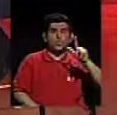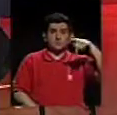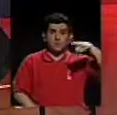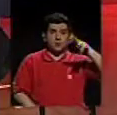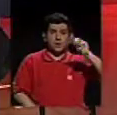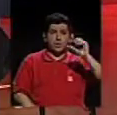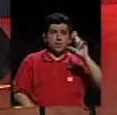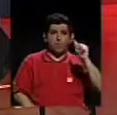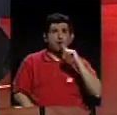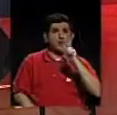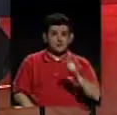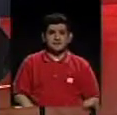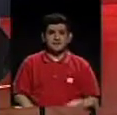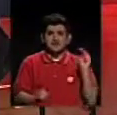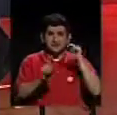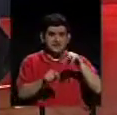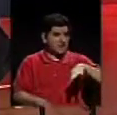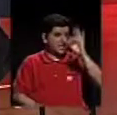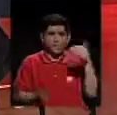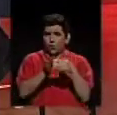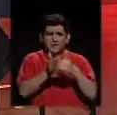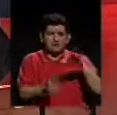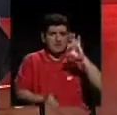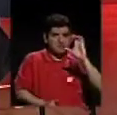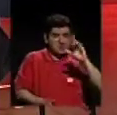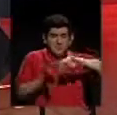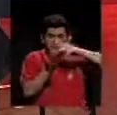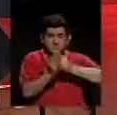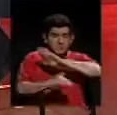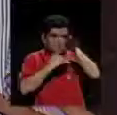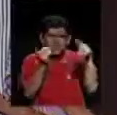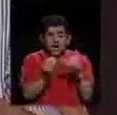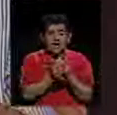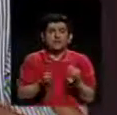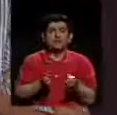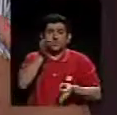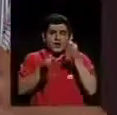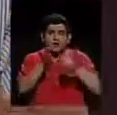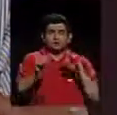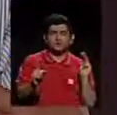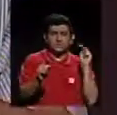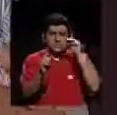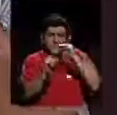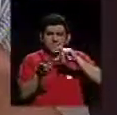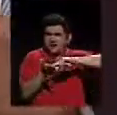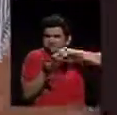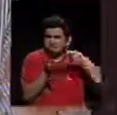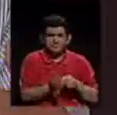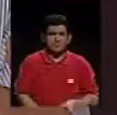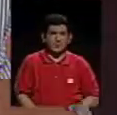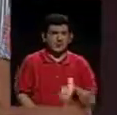Paulino era que el mensaje de la no reelección de don Fernando Cruz era un mensaje para todo el resto de la justicia en el sentido de